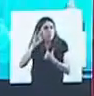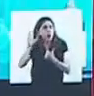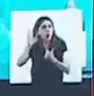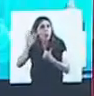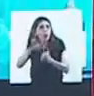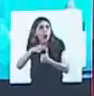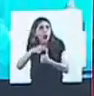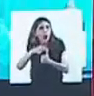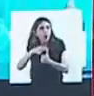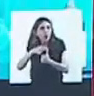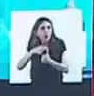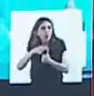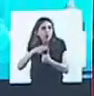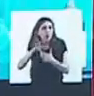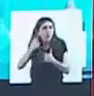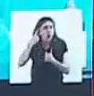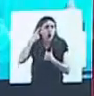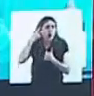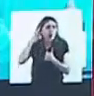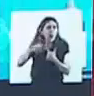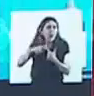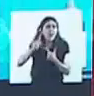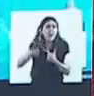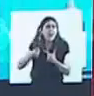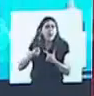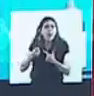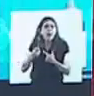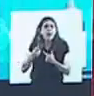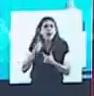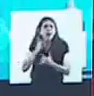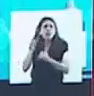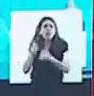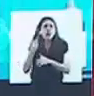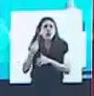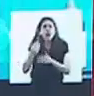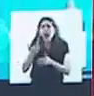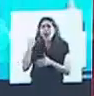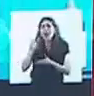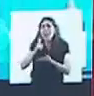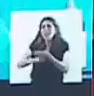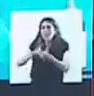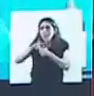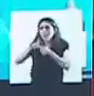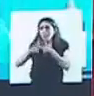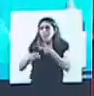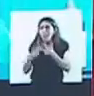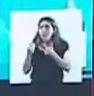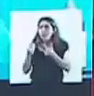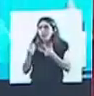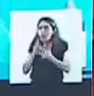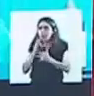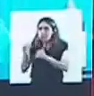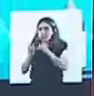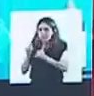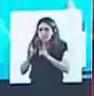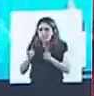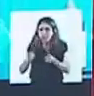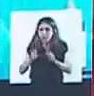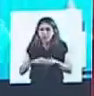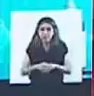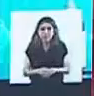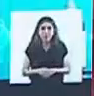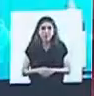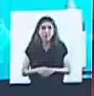inmorales. ¿Qué quiero decir con esto? Los estados, el Estado Nacional, los estados provinciales, terminan controlando a los que